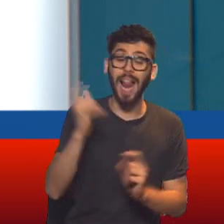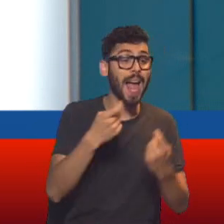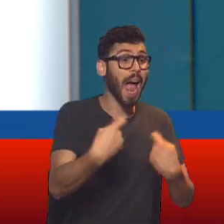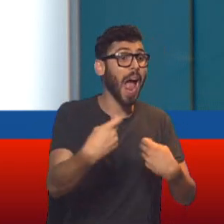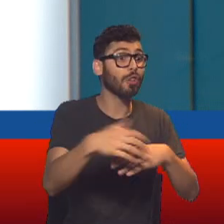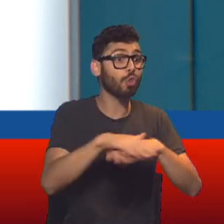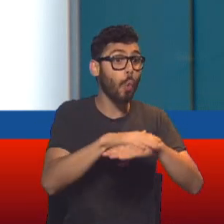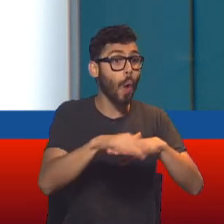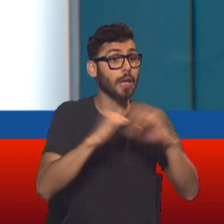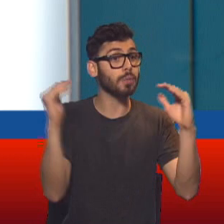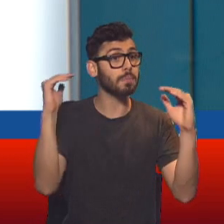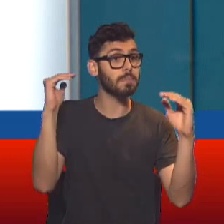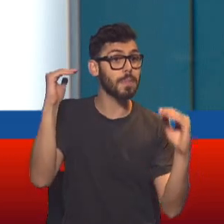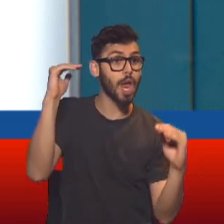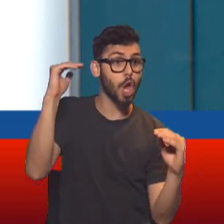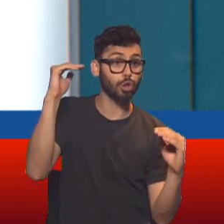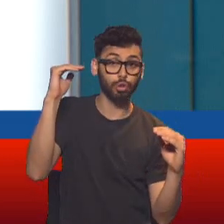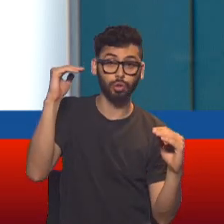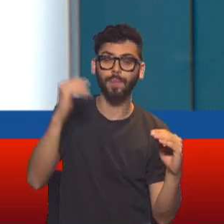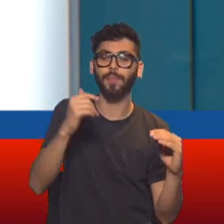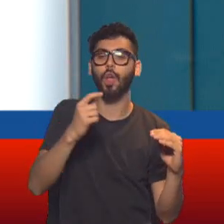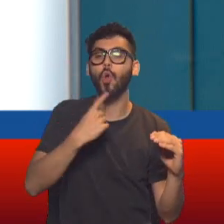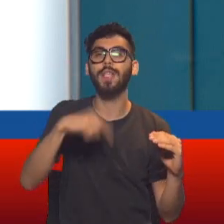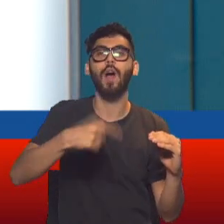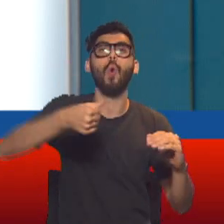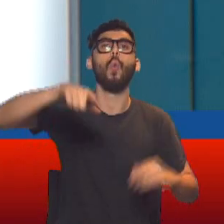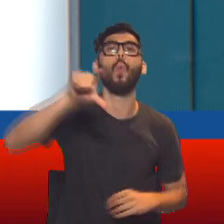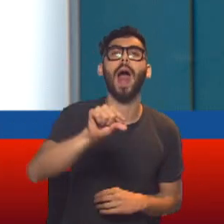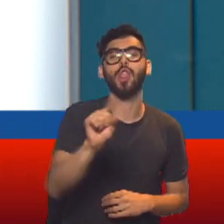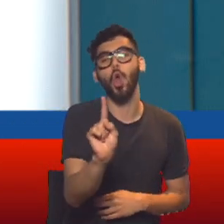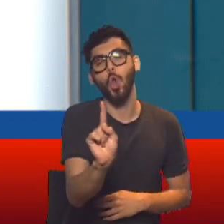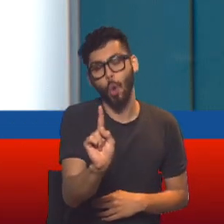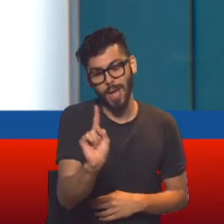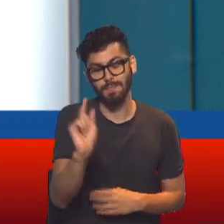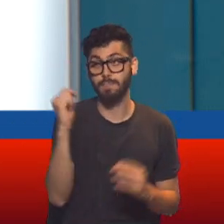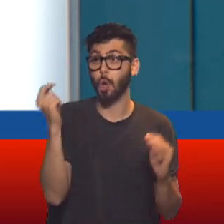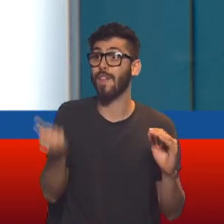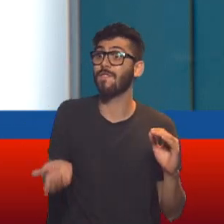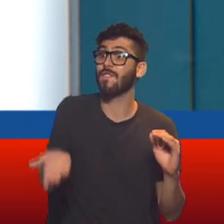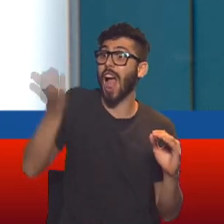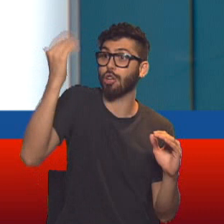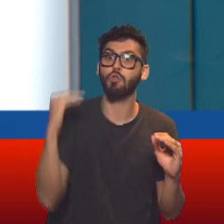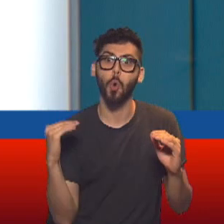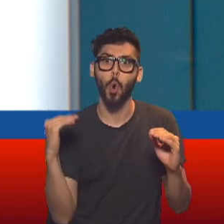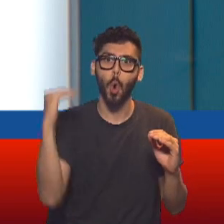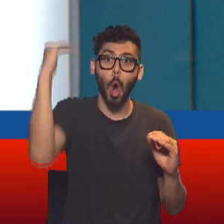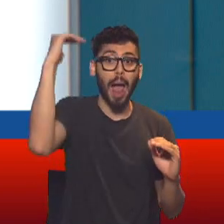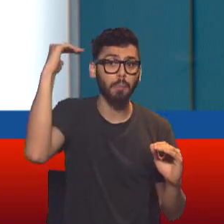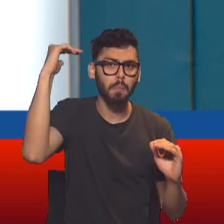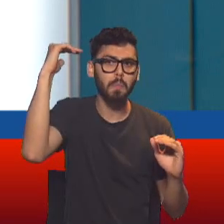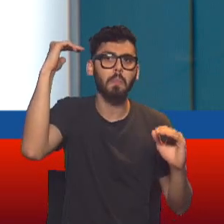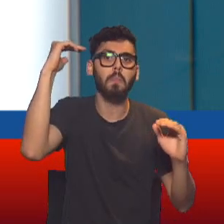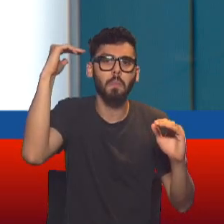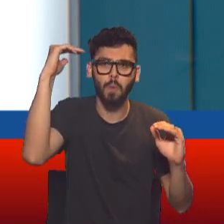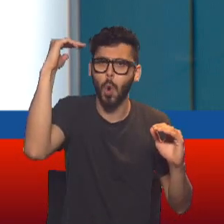de abaratamiento relativo, ¿sí? No estoy diciendo que sea barato ahora, pero que crece un poco menos que la inflación general y eso es bueno, ¿sí? Eso es algo bueno y